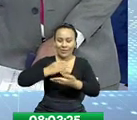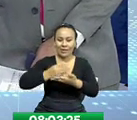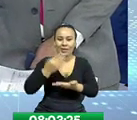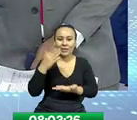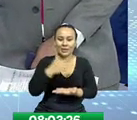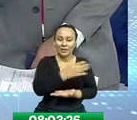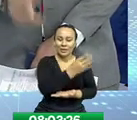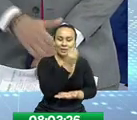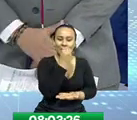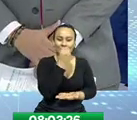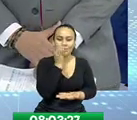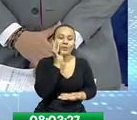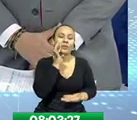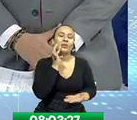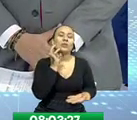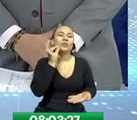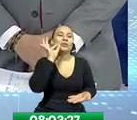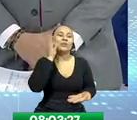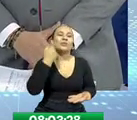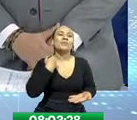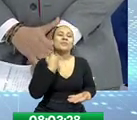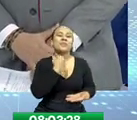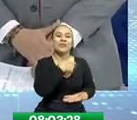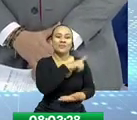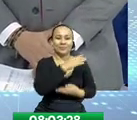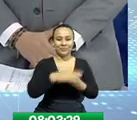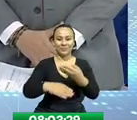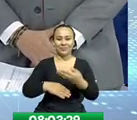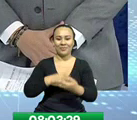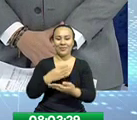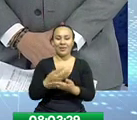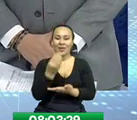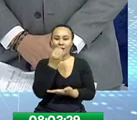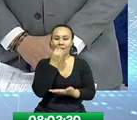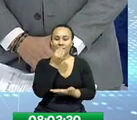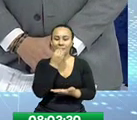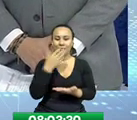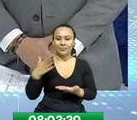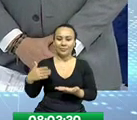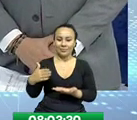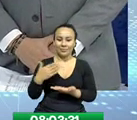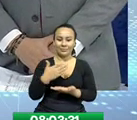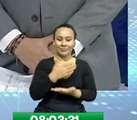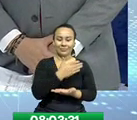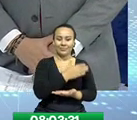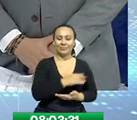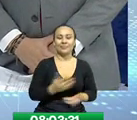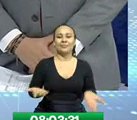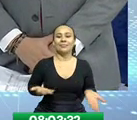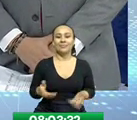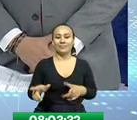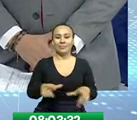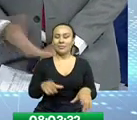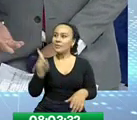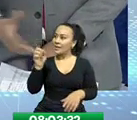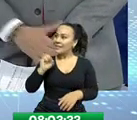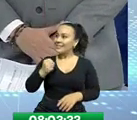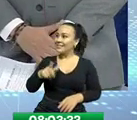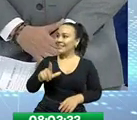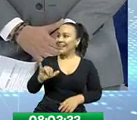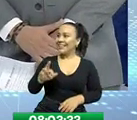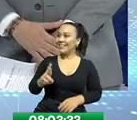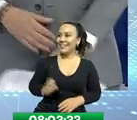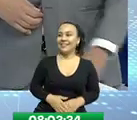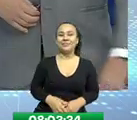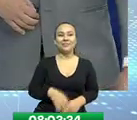hamaca. Riquísimo. ¿Usted ha comido bollo vieja en hamaca? ¿Los bollos vieja? Claro. ¿En dónde? Ahí en Salitre. Claro, pues.